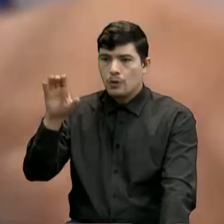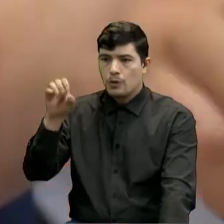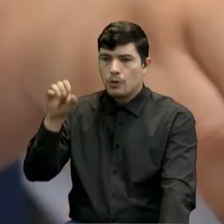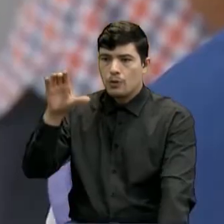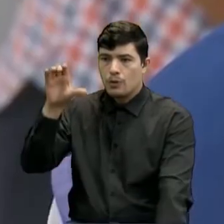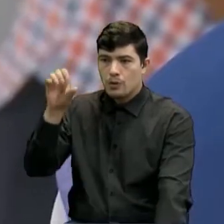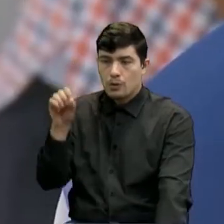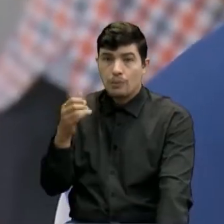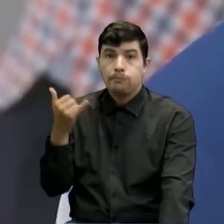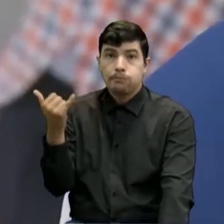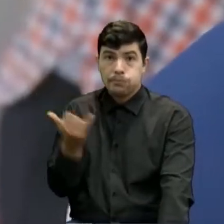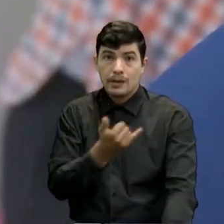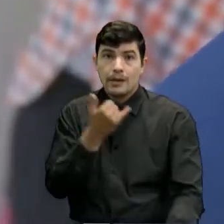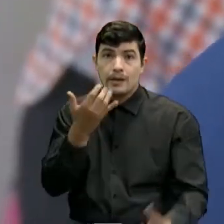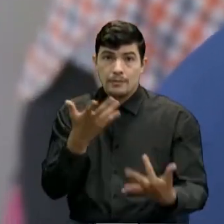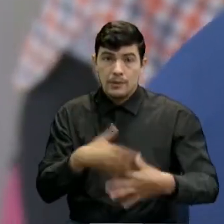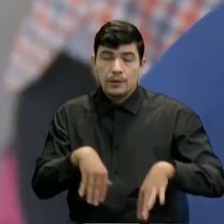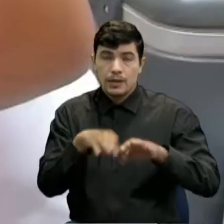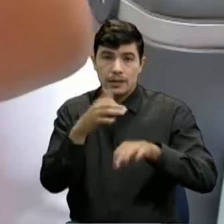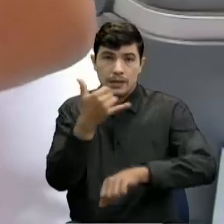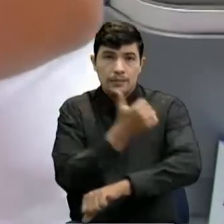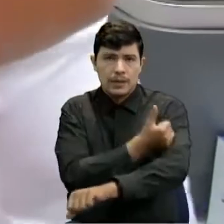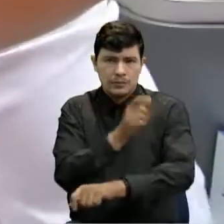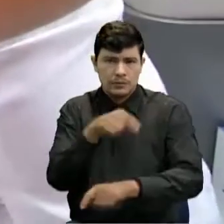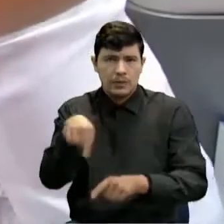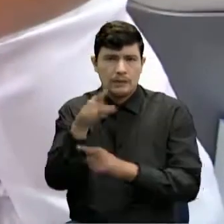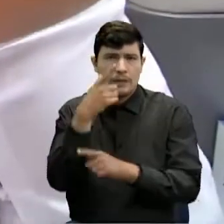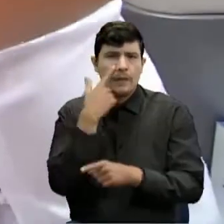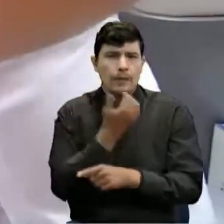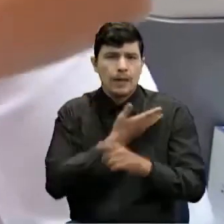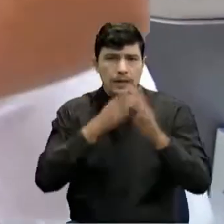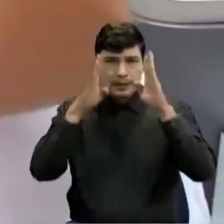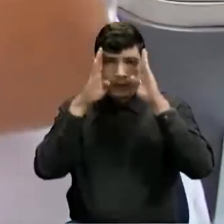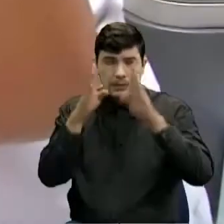a las jornadas que se desarrollan esporádicamente en los puestos de salud de las 10 comunas.